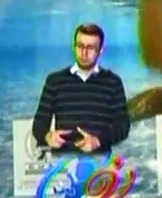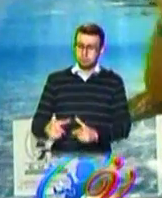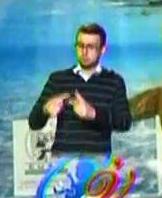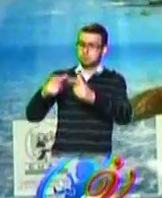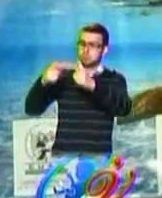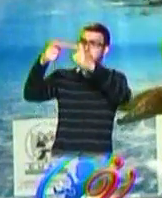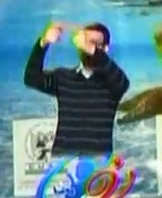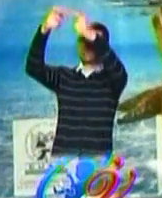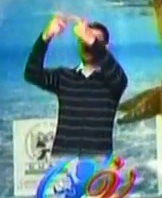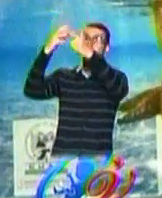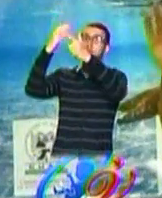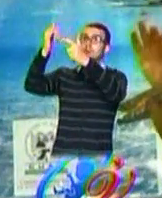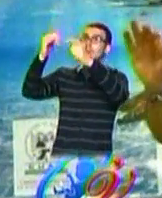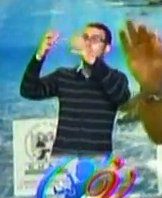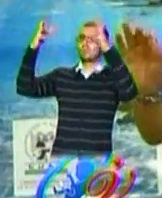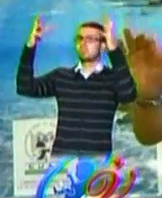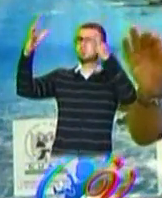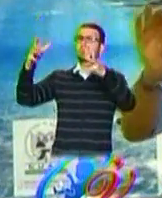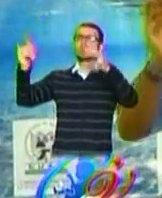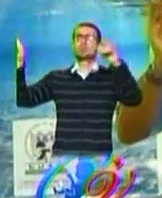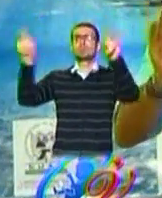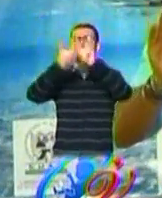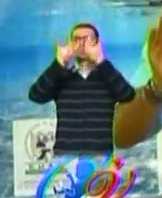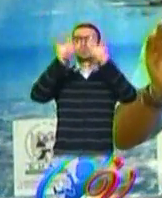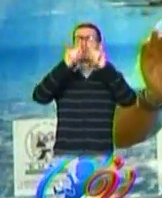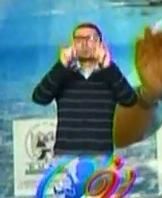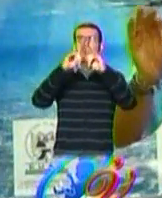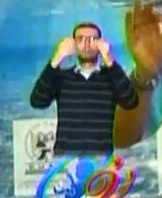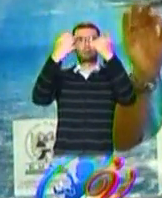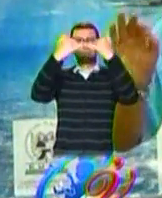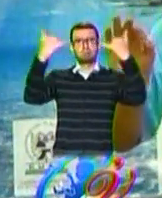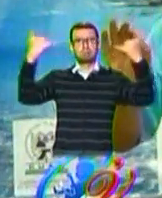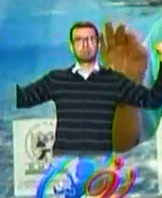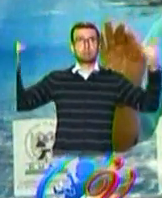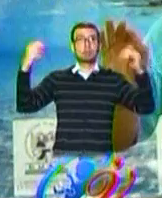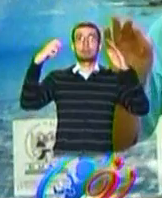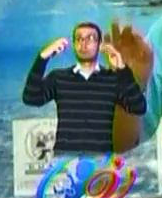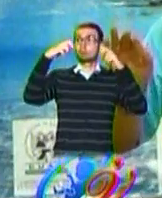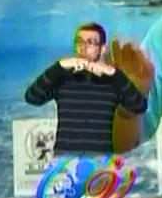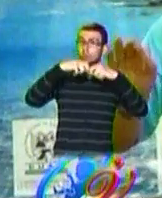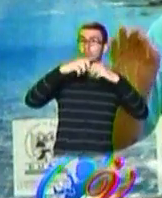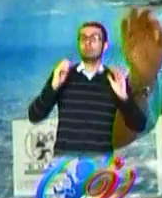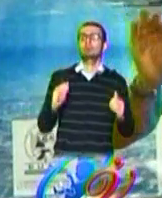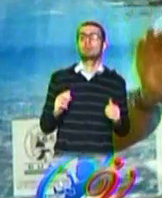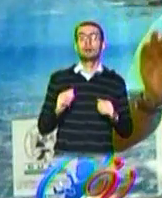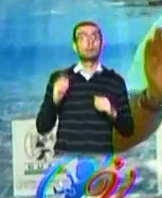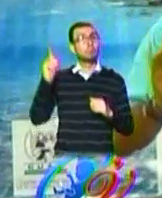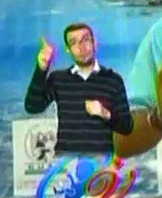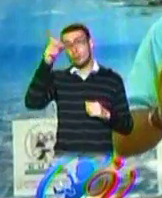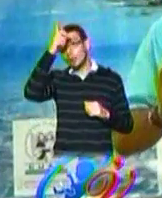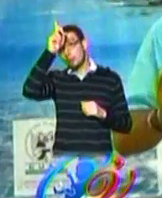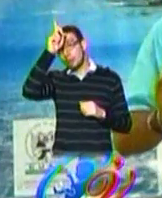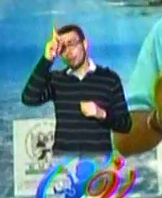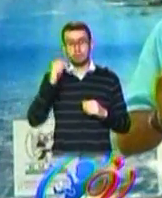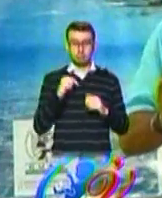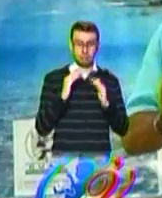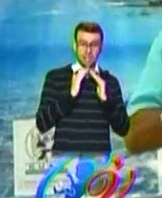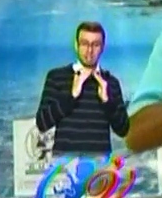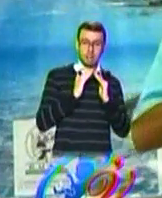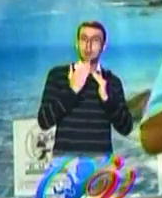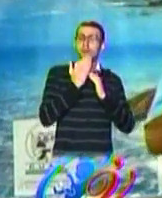el cable de alta tensión. En Alemania estas tienen que ir a 50 metros de cualquier sitio educativo y de